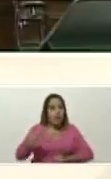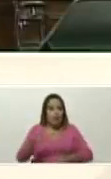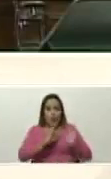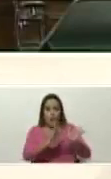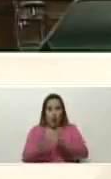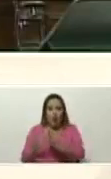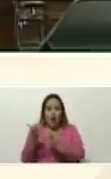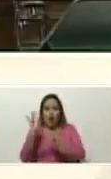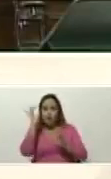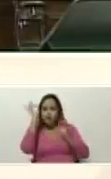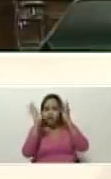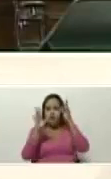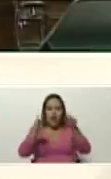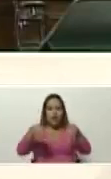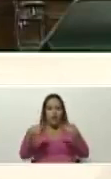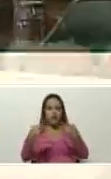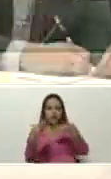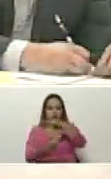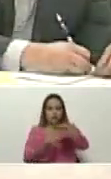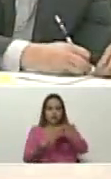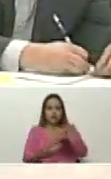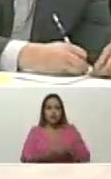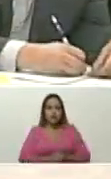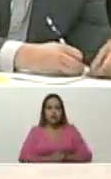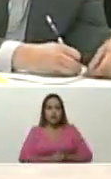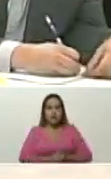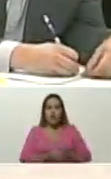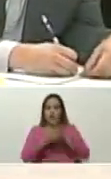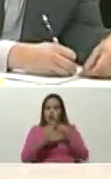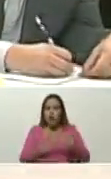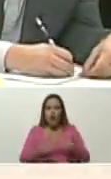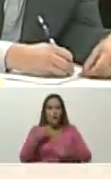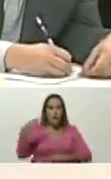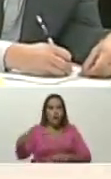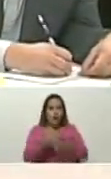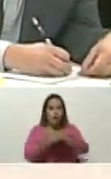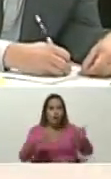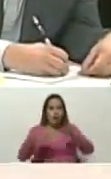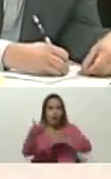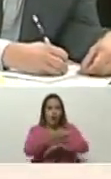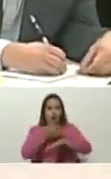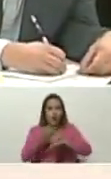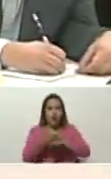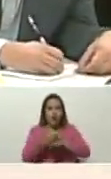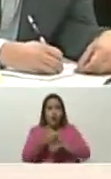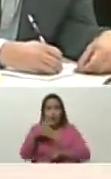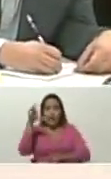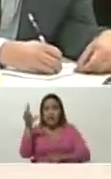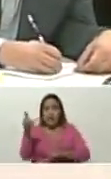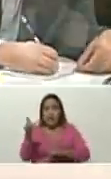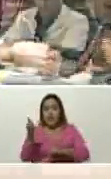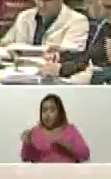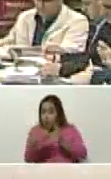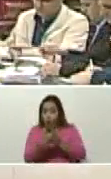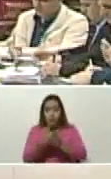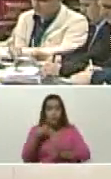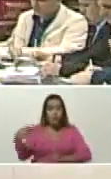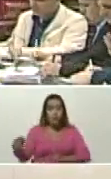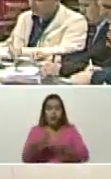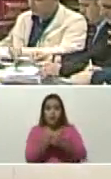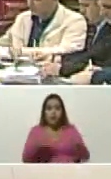se han creado en revolución y todas las políticas públicas del gobierno y del Estado. Todas las políticas públicas, todas,